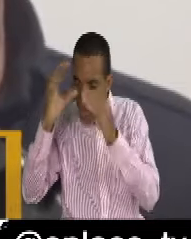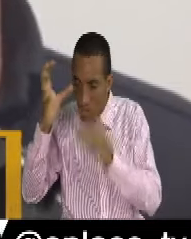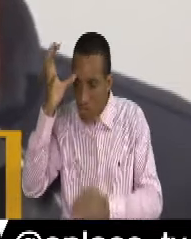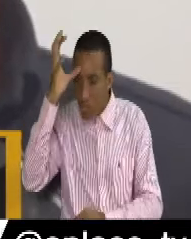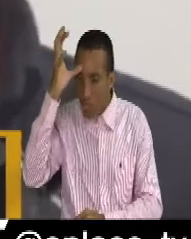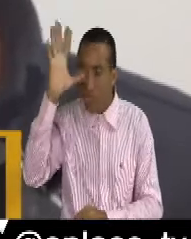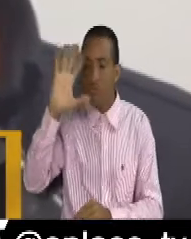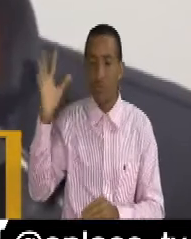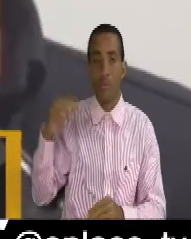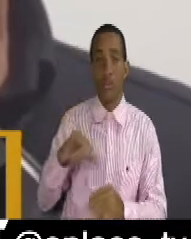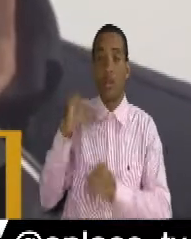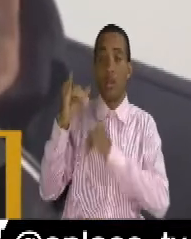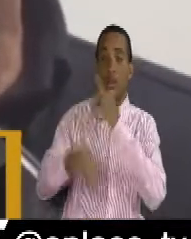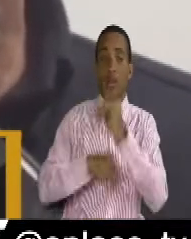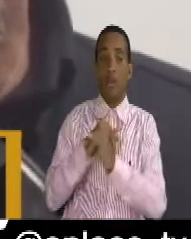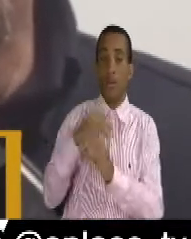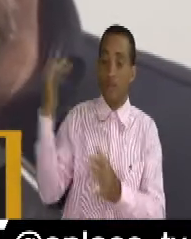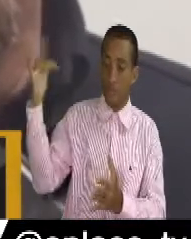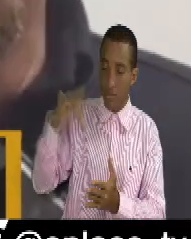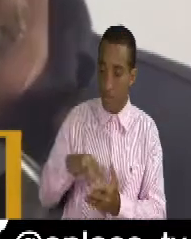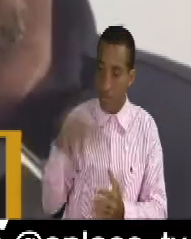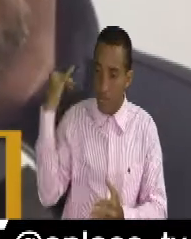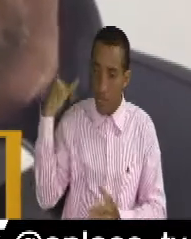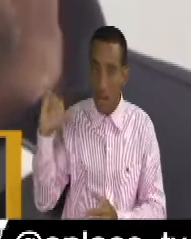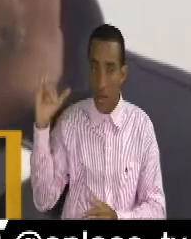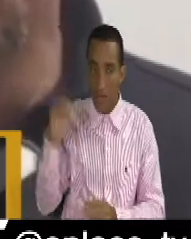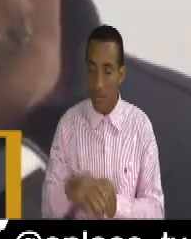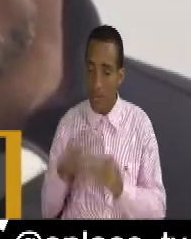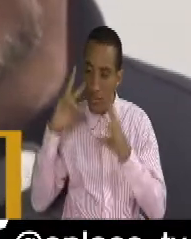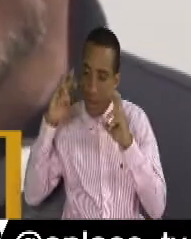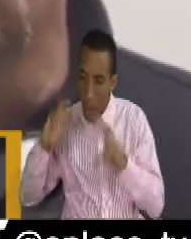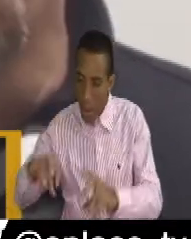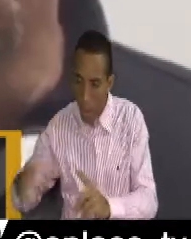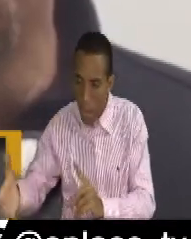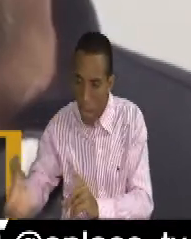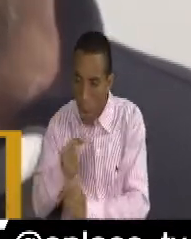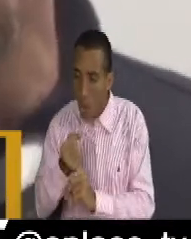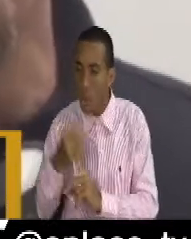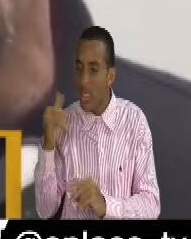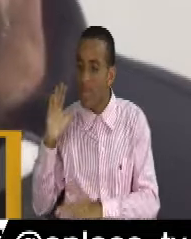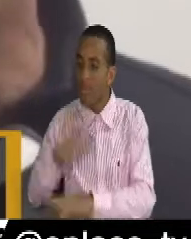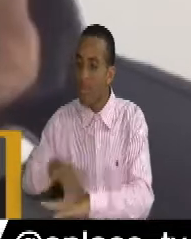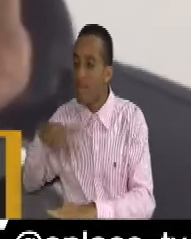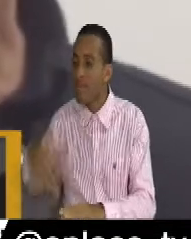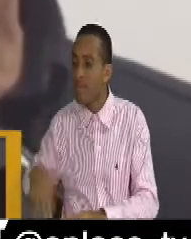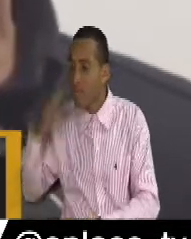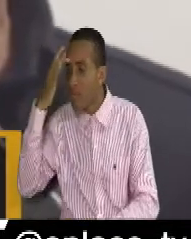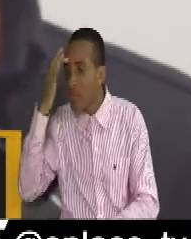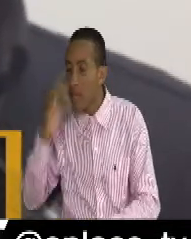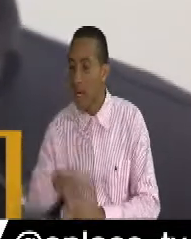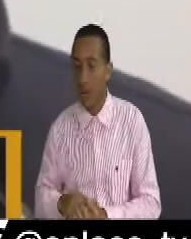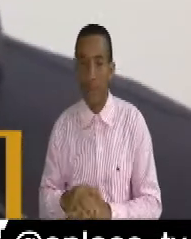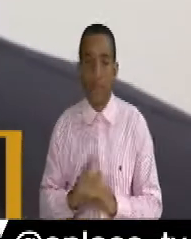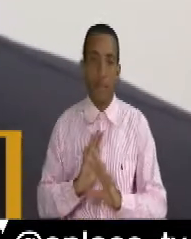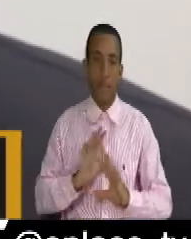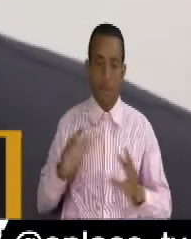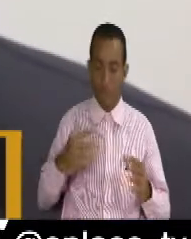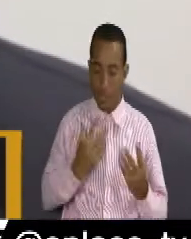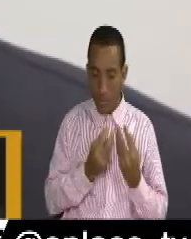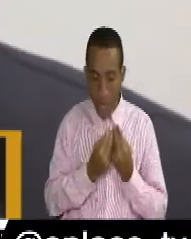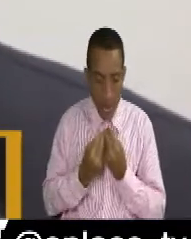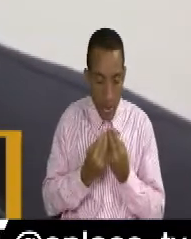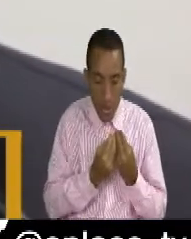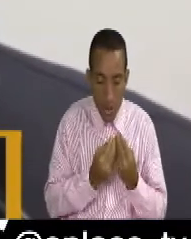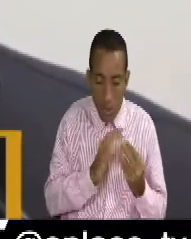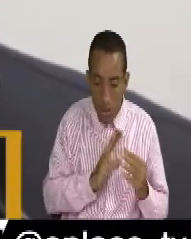dar la tranquilidad que una vez que se tenga detalle de la causalidad, pues tomaremos las acciones pertinentes, como